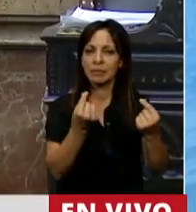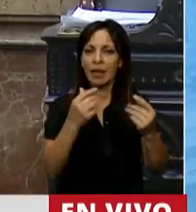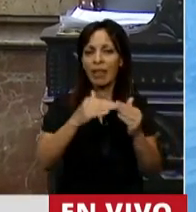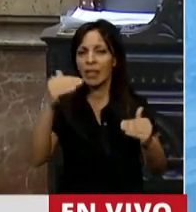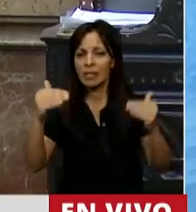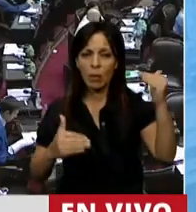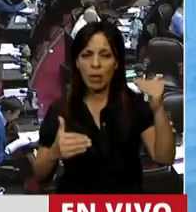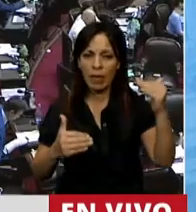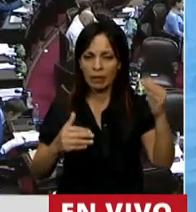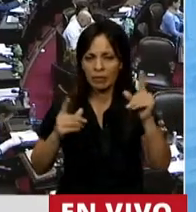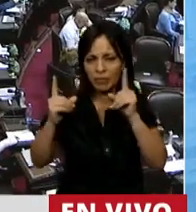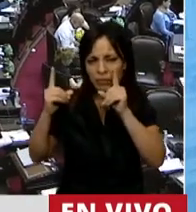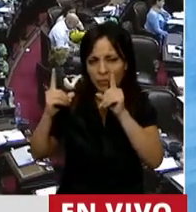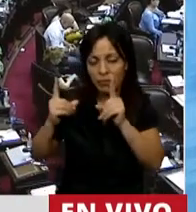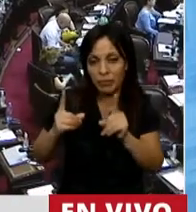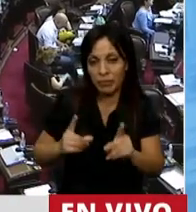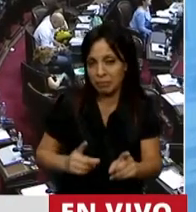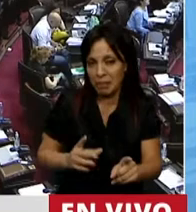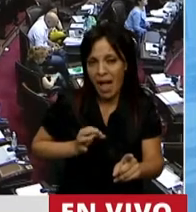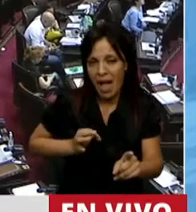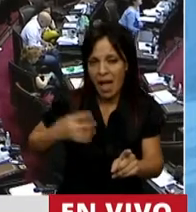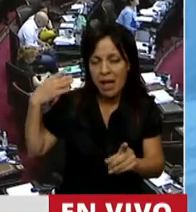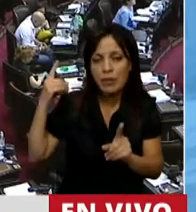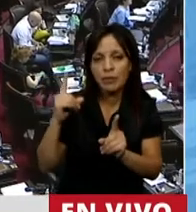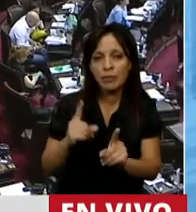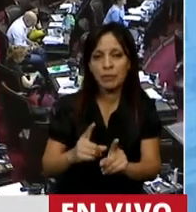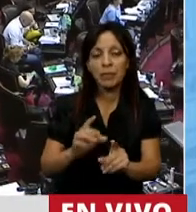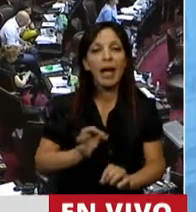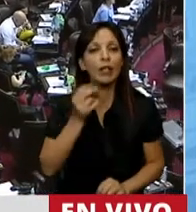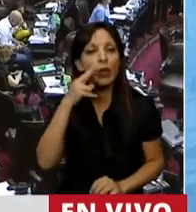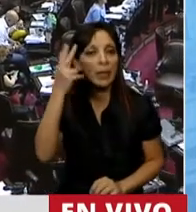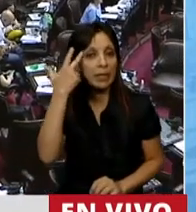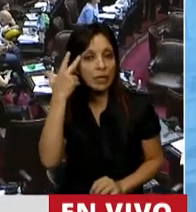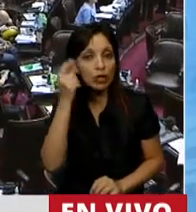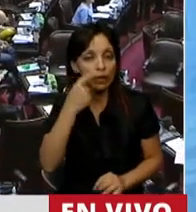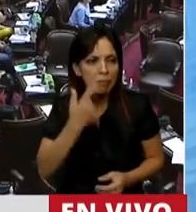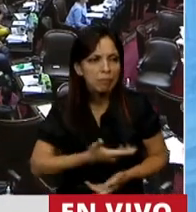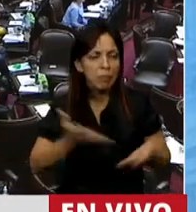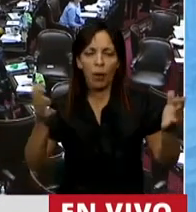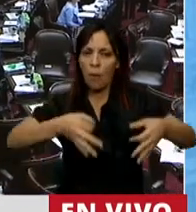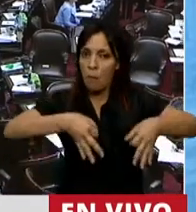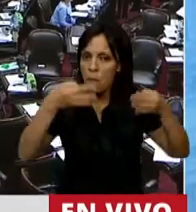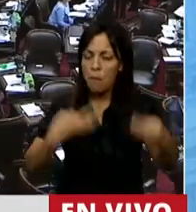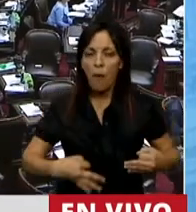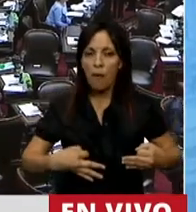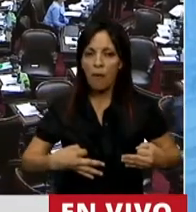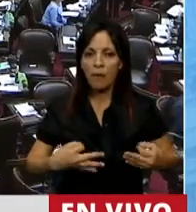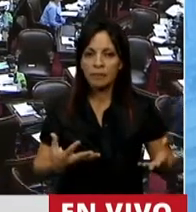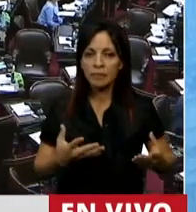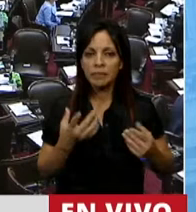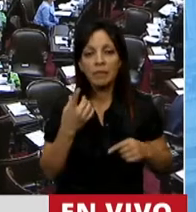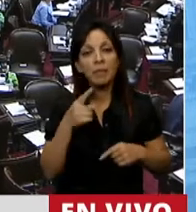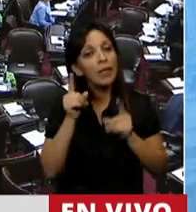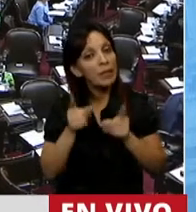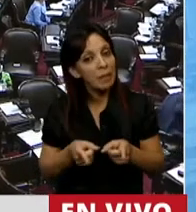históricas. En el 2018 esa visibilización fue contundente, pero también